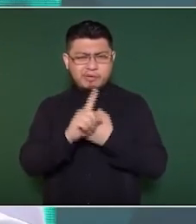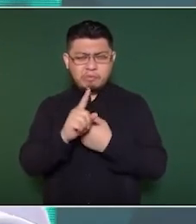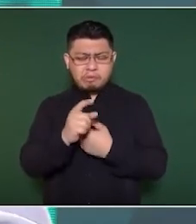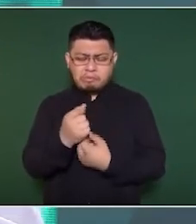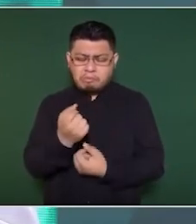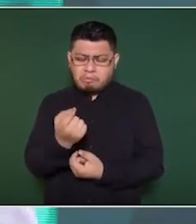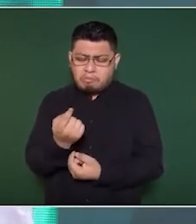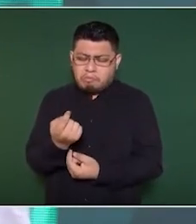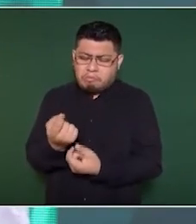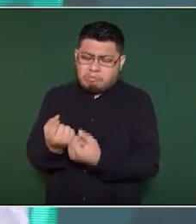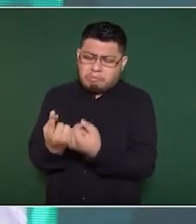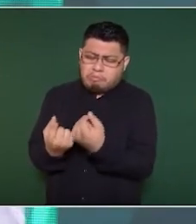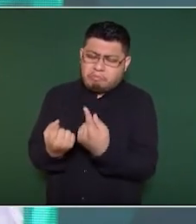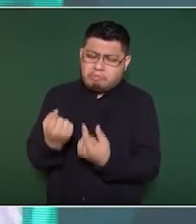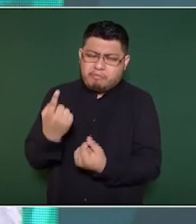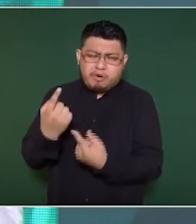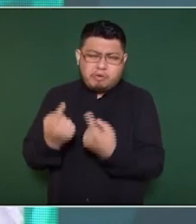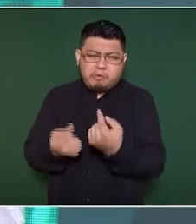menores,